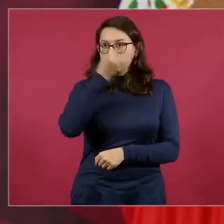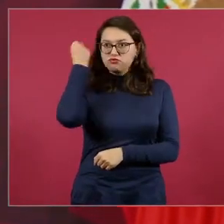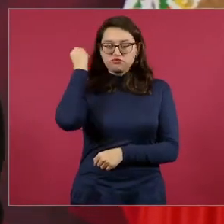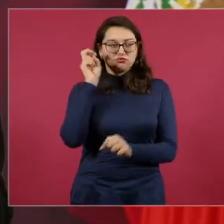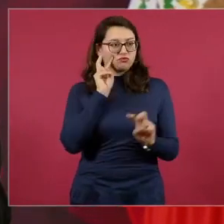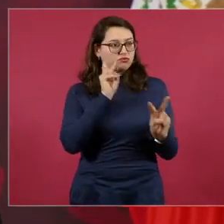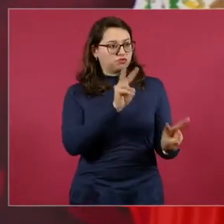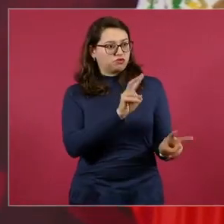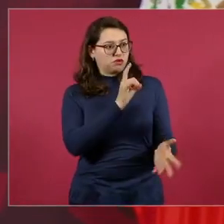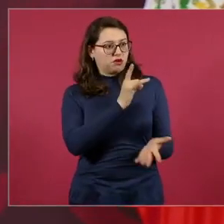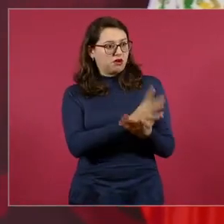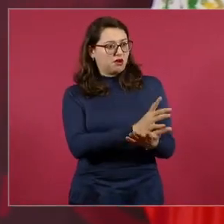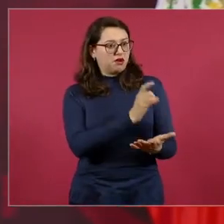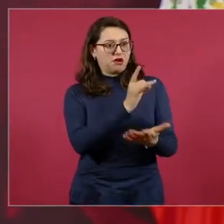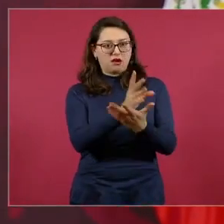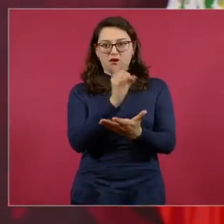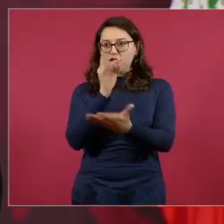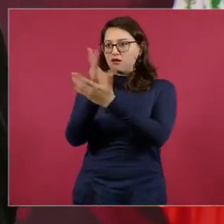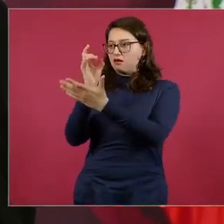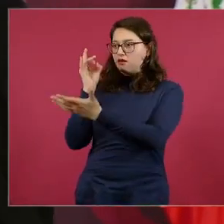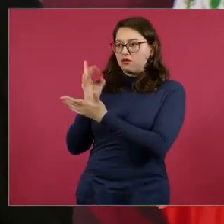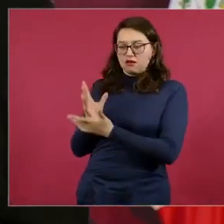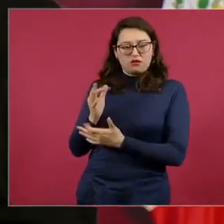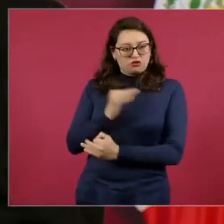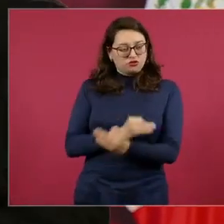Ya no se puede